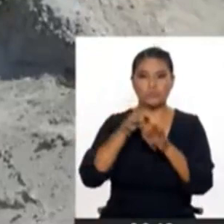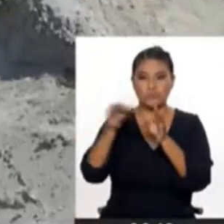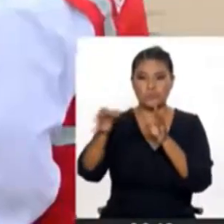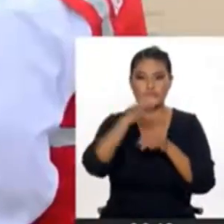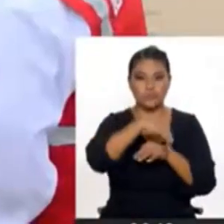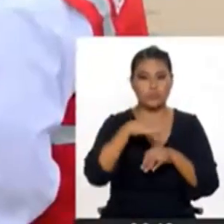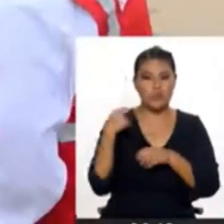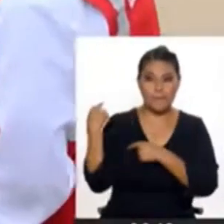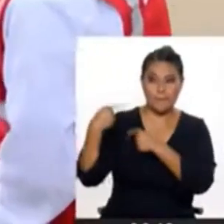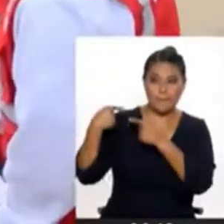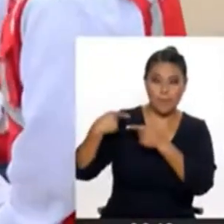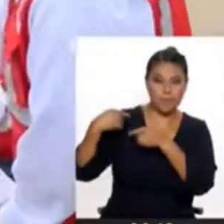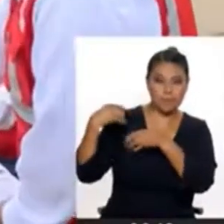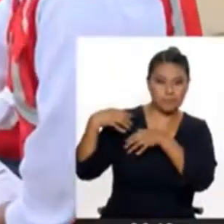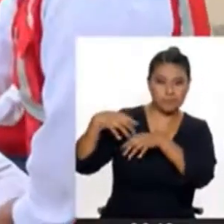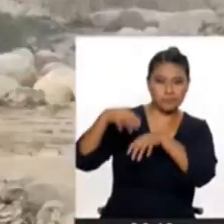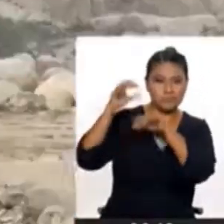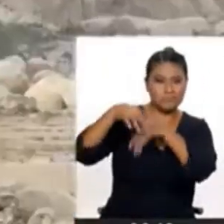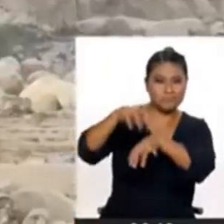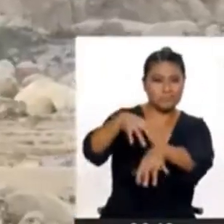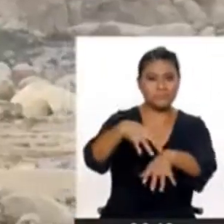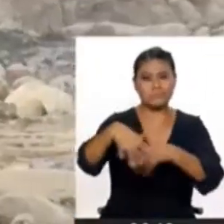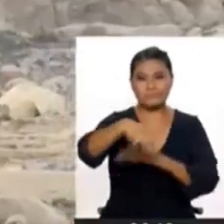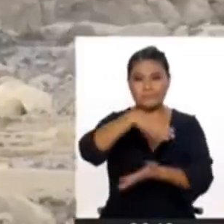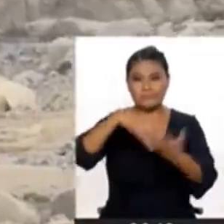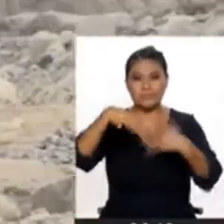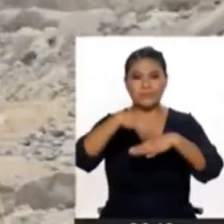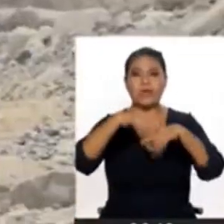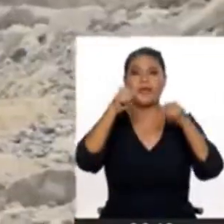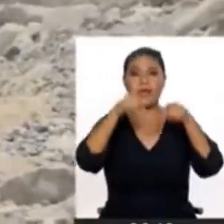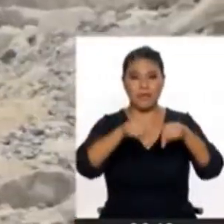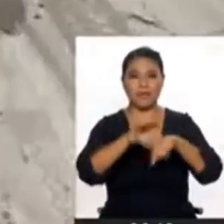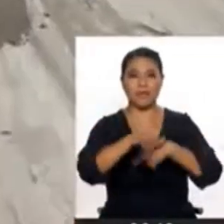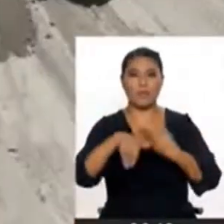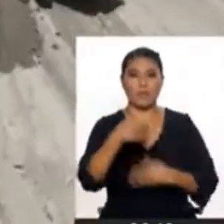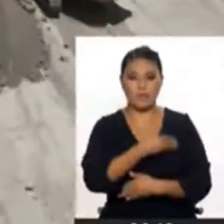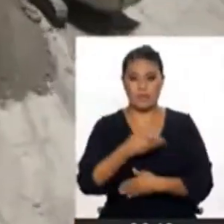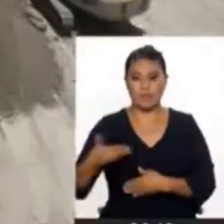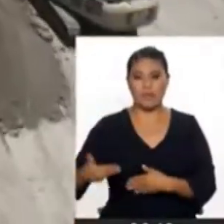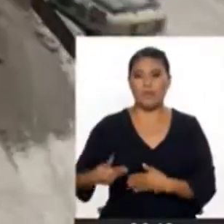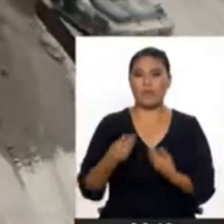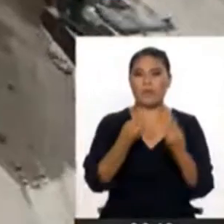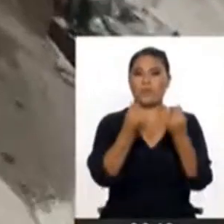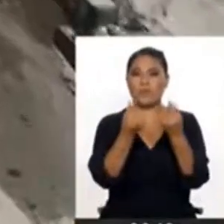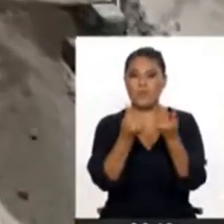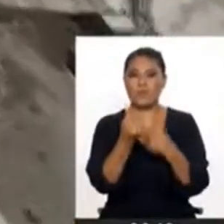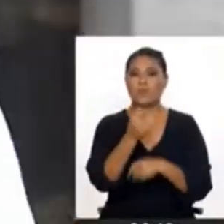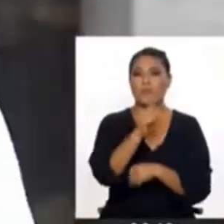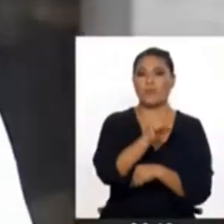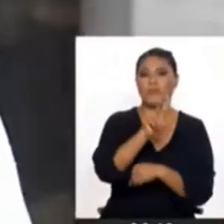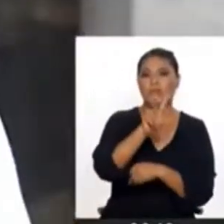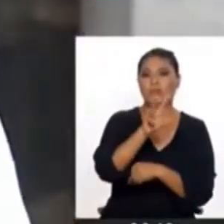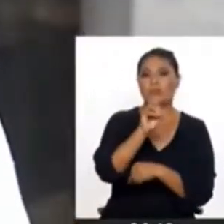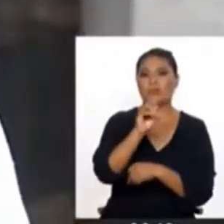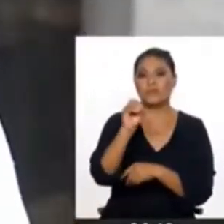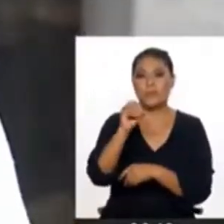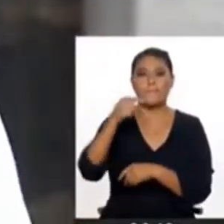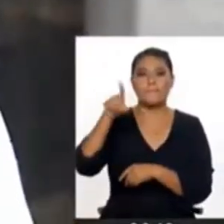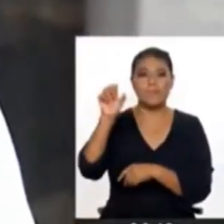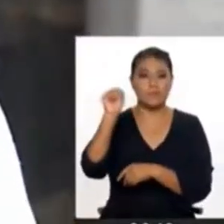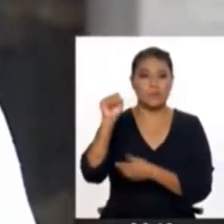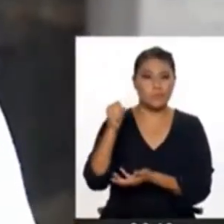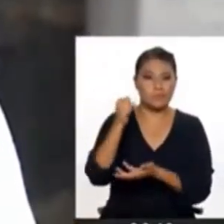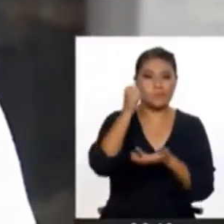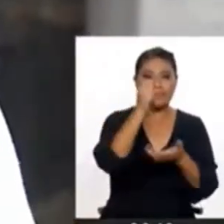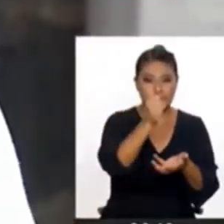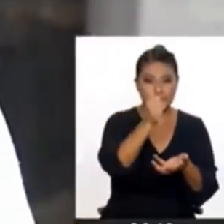afrontar al fenómeno del niño global para lo cual El Ejecutivo ha destinado 1200 millones de soles decretos